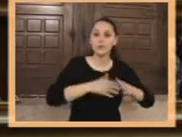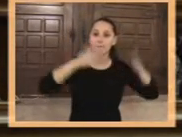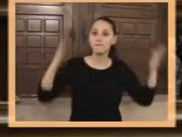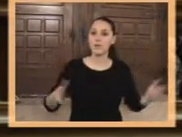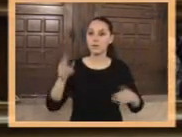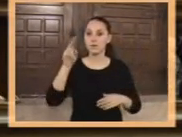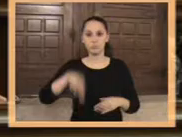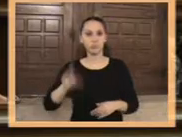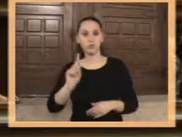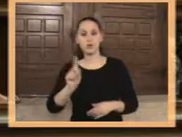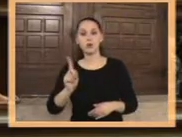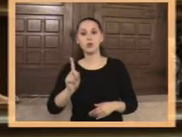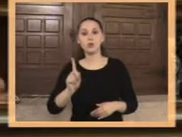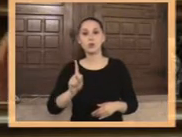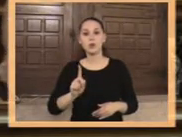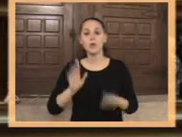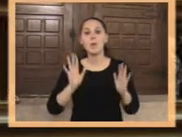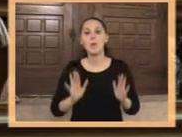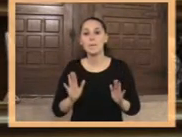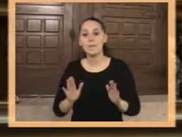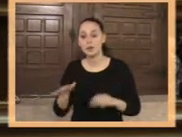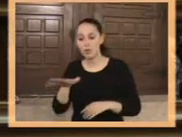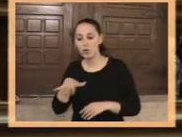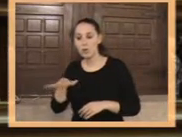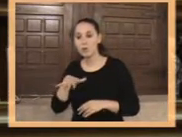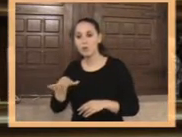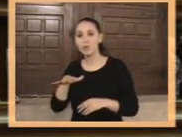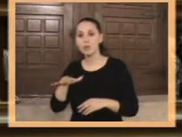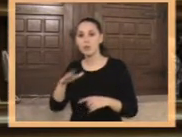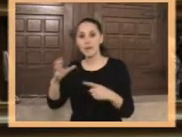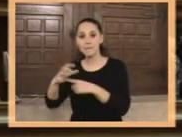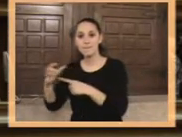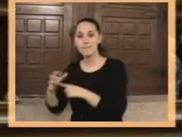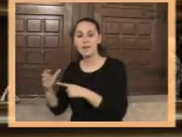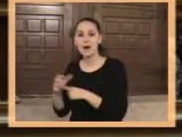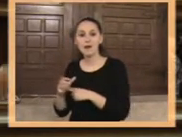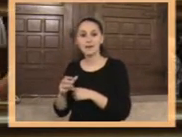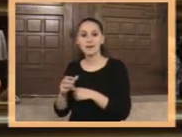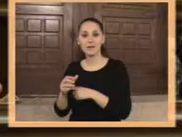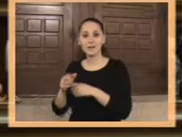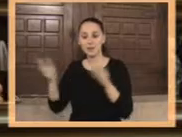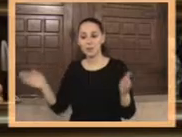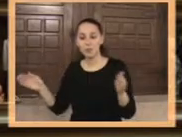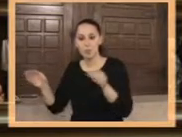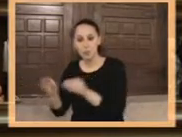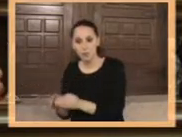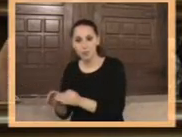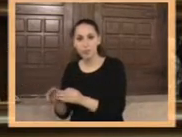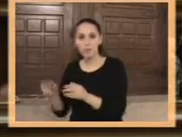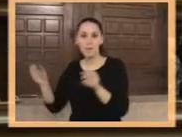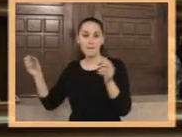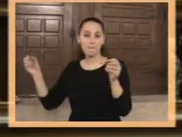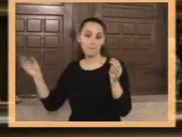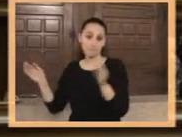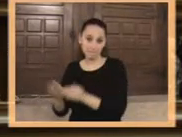los espacios y viales públicos, ni se afecta a los predios colindantes, como dice el informe, a los inmuebles colindantes, a las propiedades colindantes.